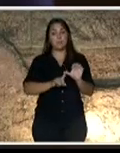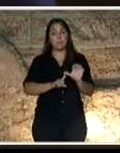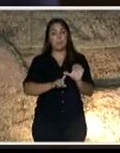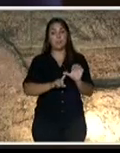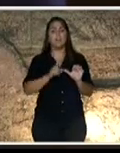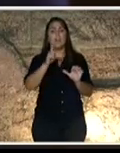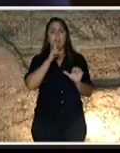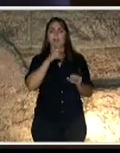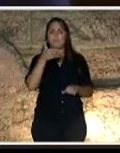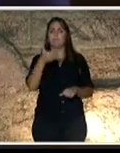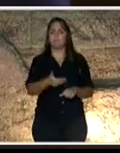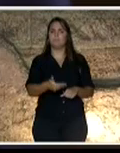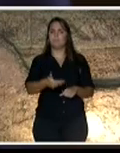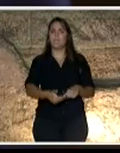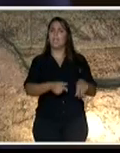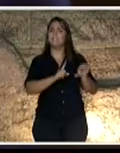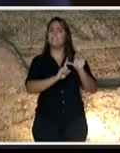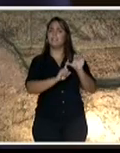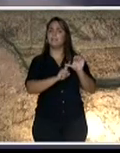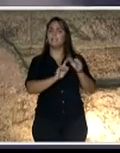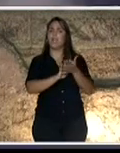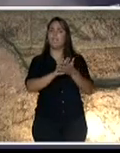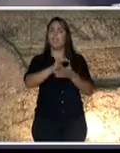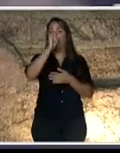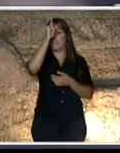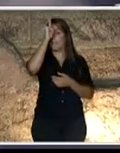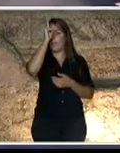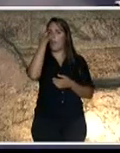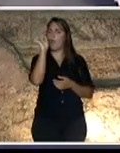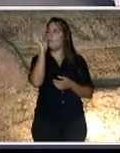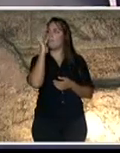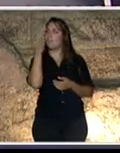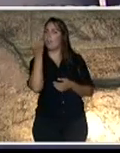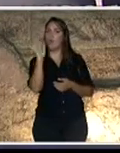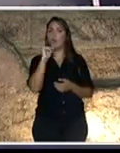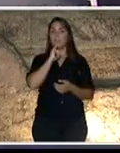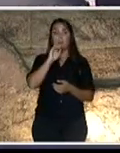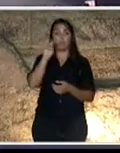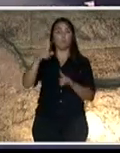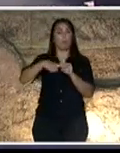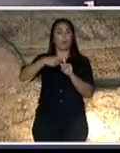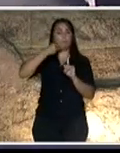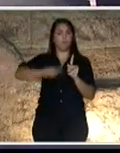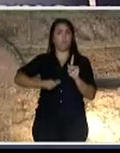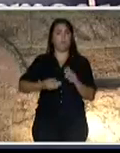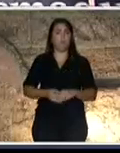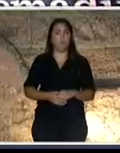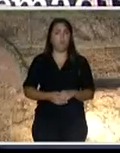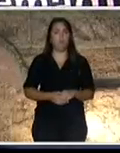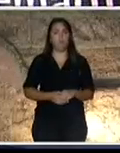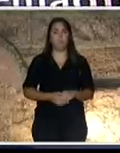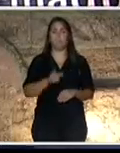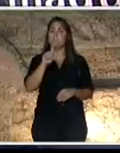hay un índice muy elevado de extremeños que hablan alemán o francés u otros idiomas con un alto nivel? Y sobre